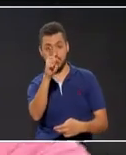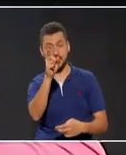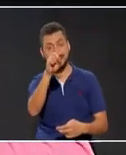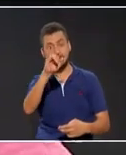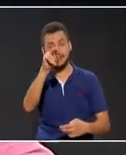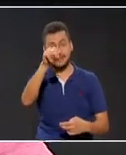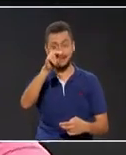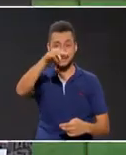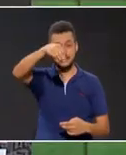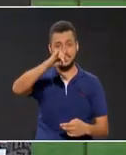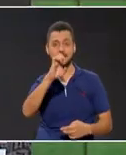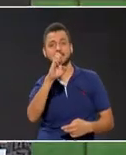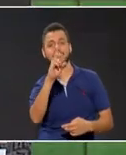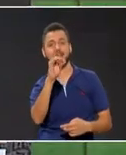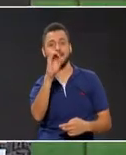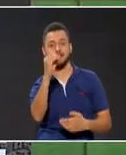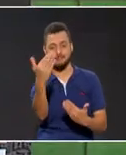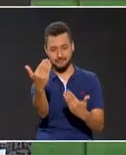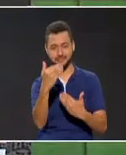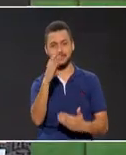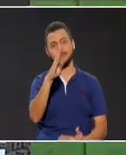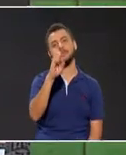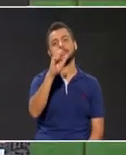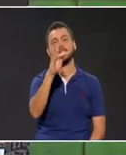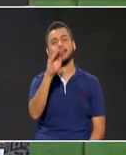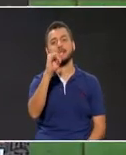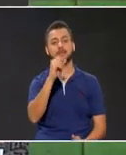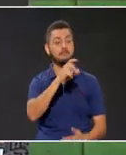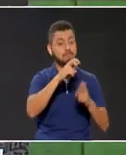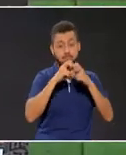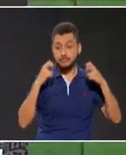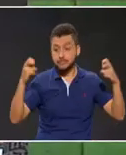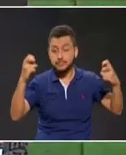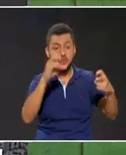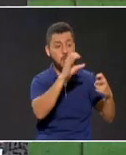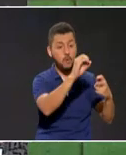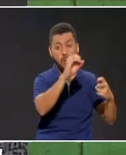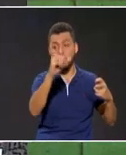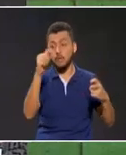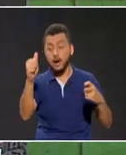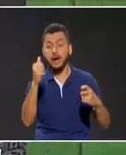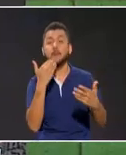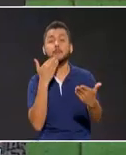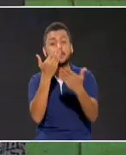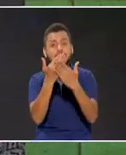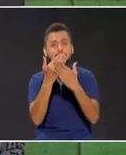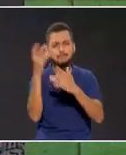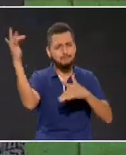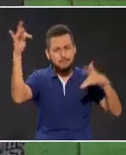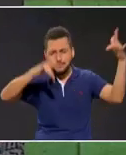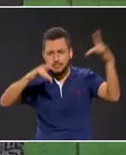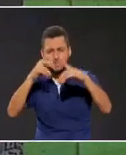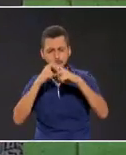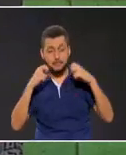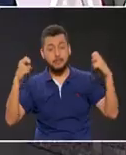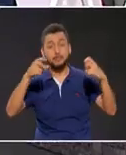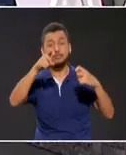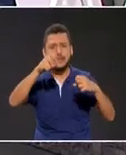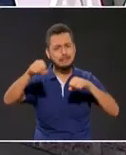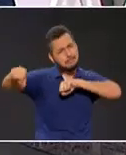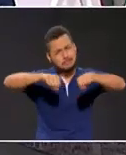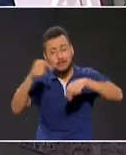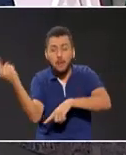gracias. Candidatos, muchísimas gracias a ustedes por habernos acompañado. Sabemos que ha sido un fin de semana duro, rutinas de 24 horas